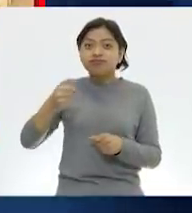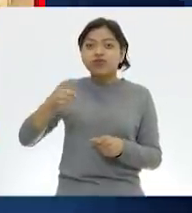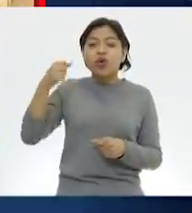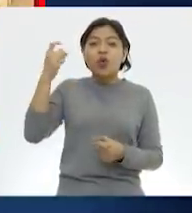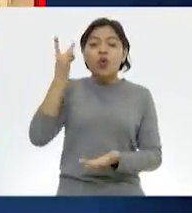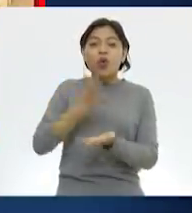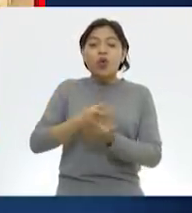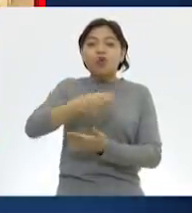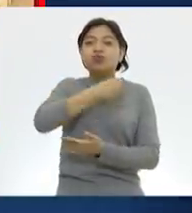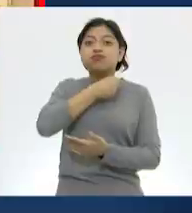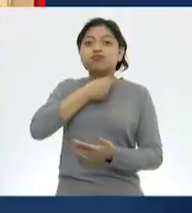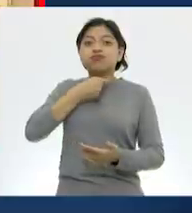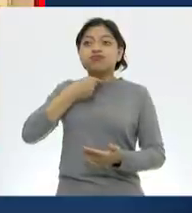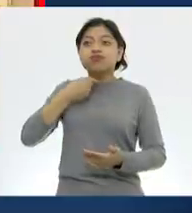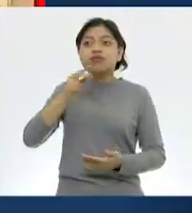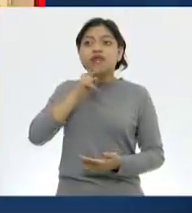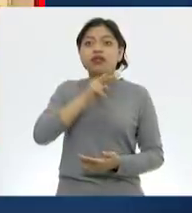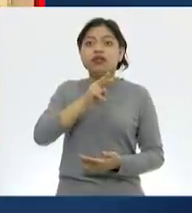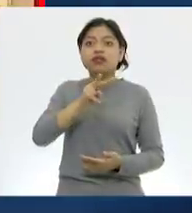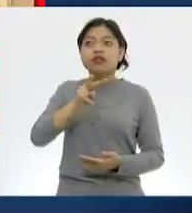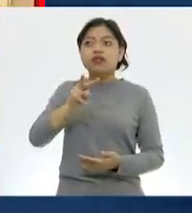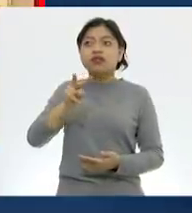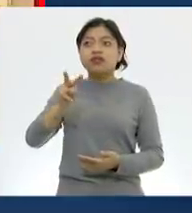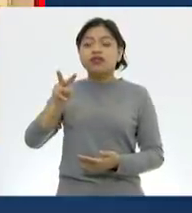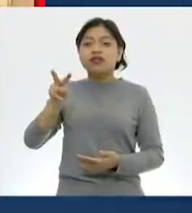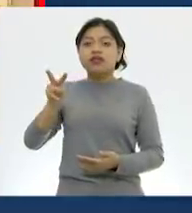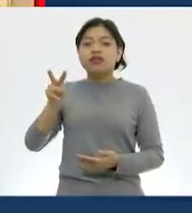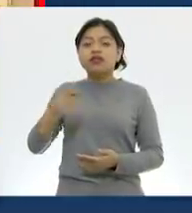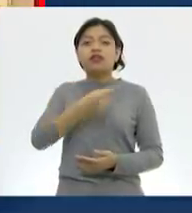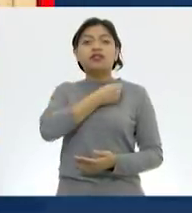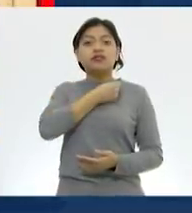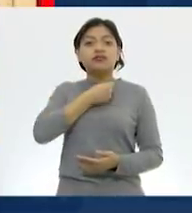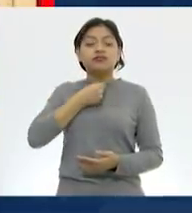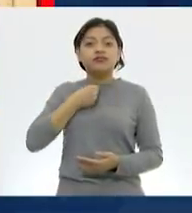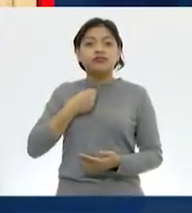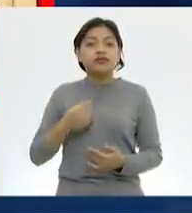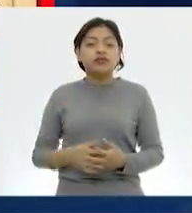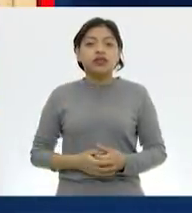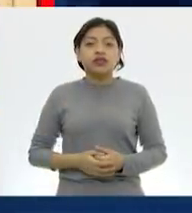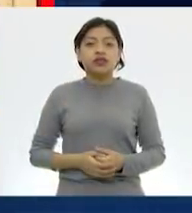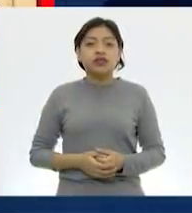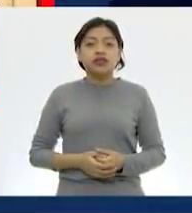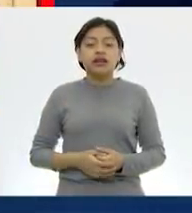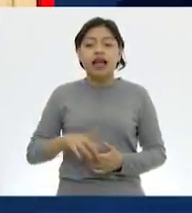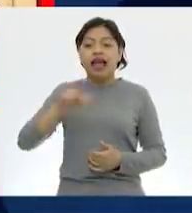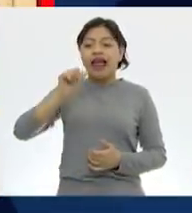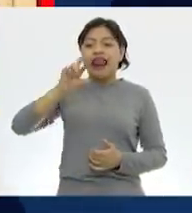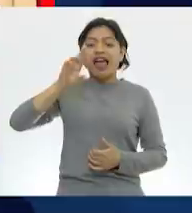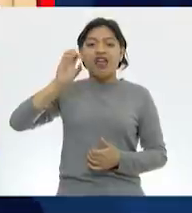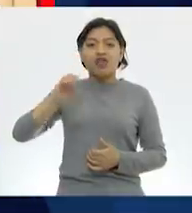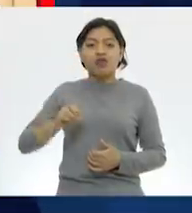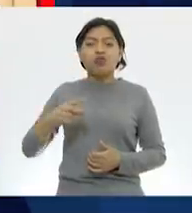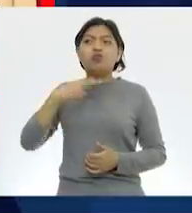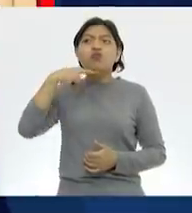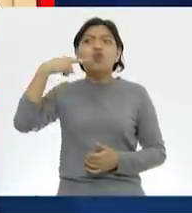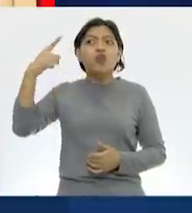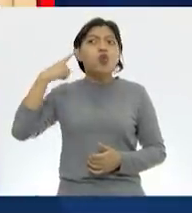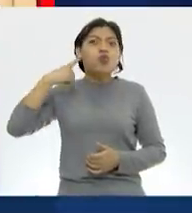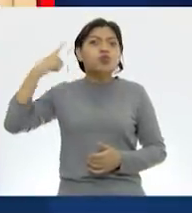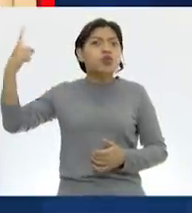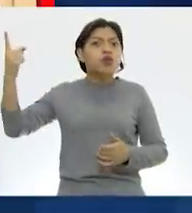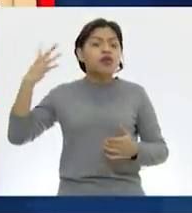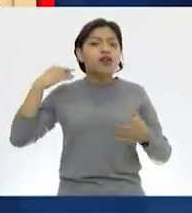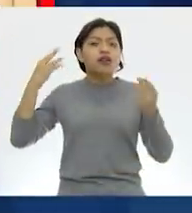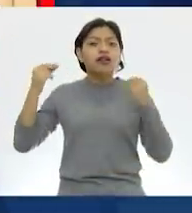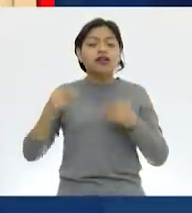Estaban inmovilizados y la navaja se movía amenazante en el cuello de Roberto. ¡Al ladrón!, se volvieron a escuchar las voces.